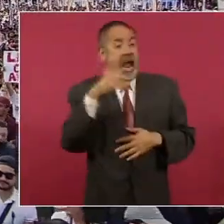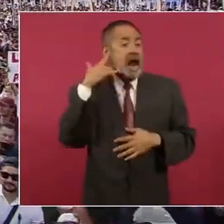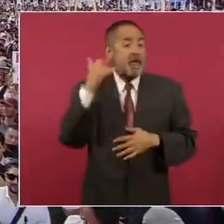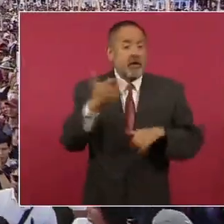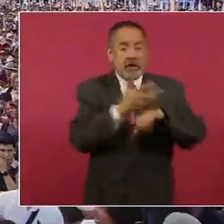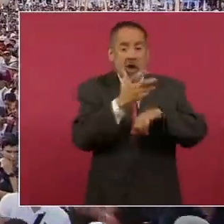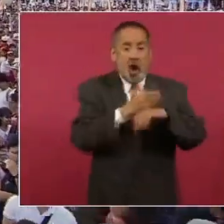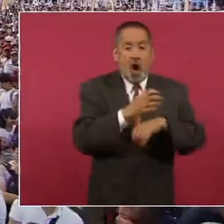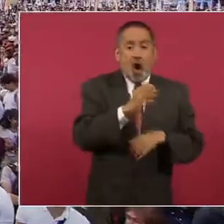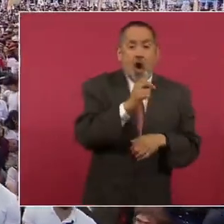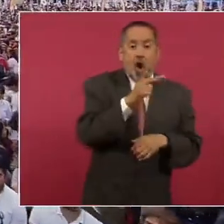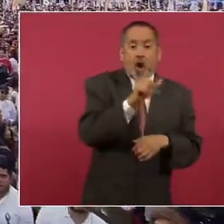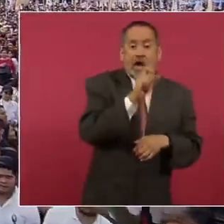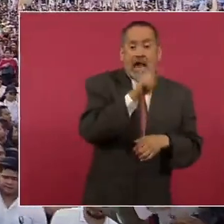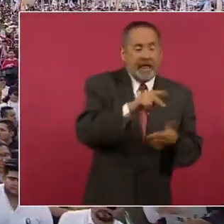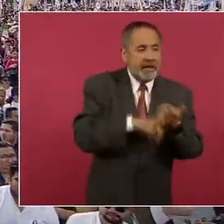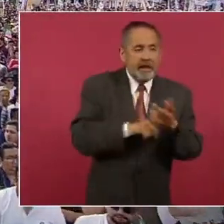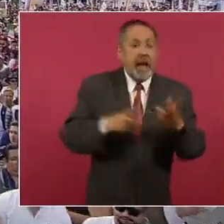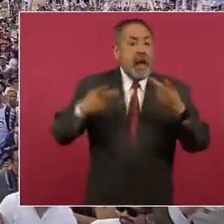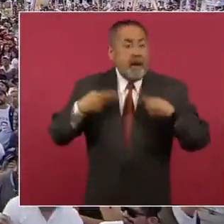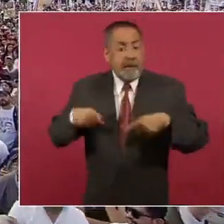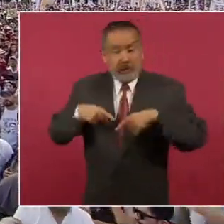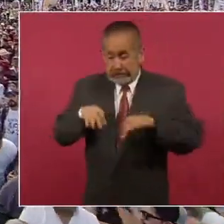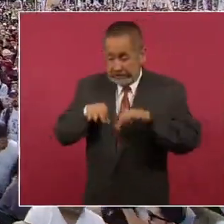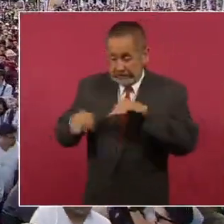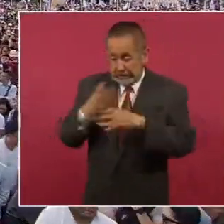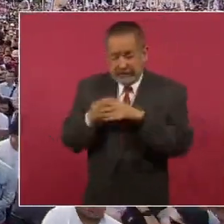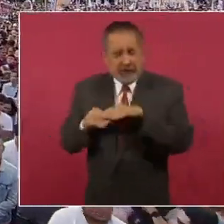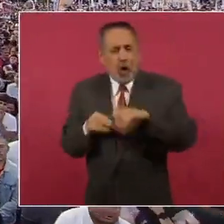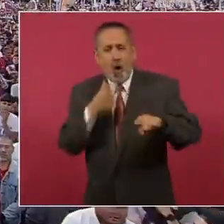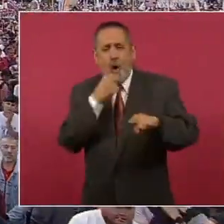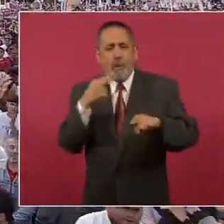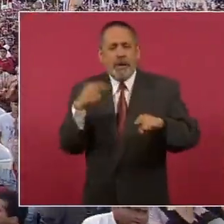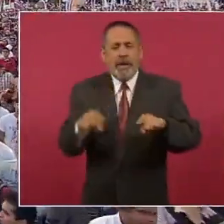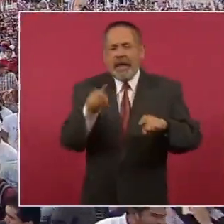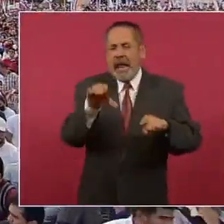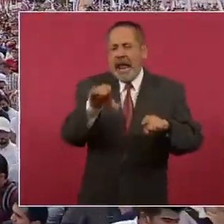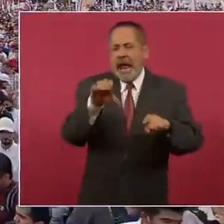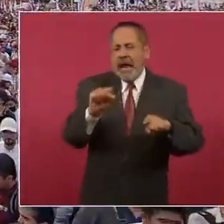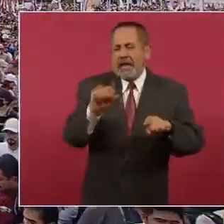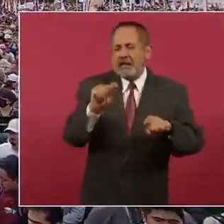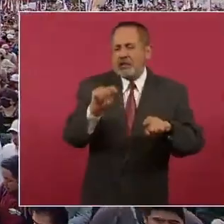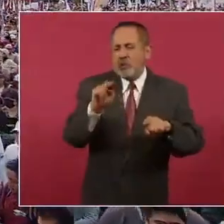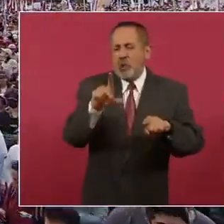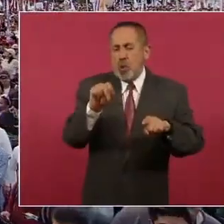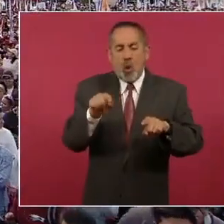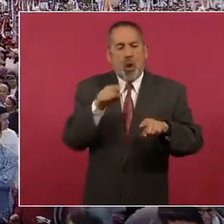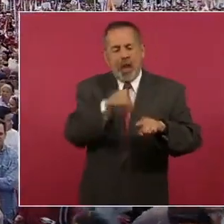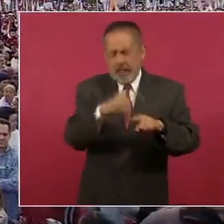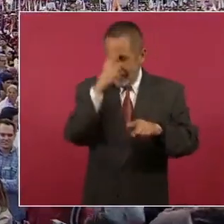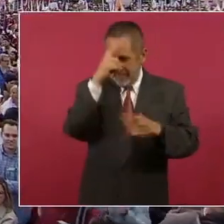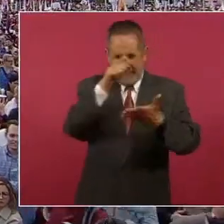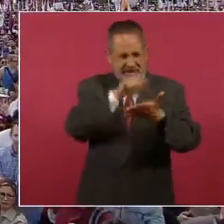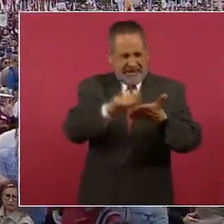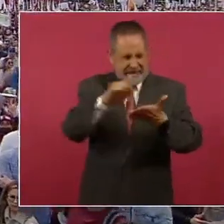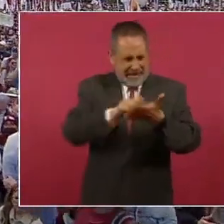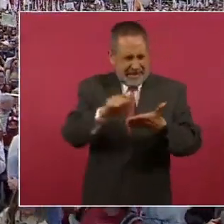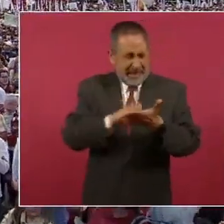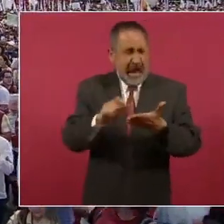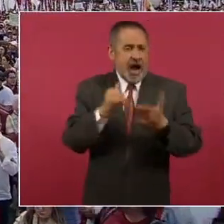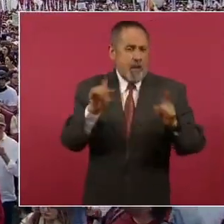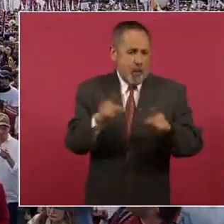el trabajador migrante Cástulo Prado compuso la letra y la